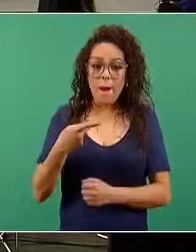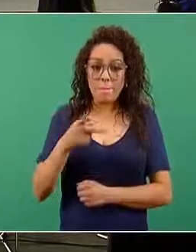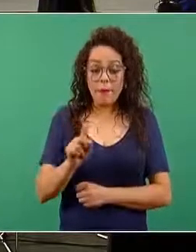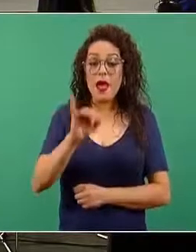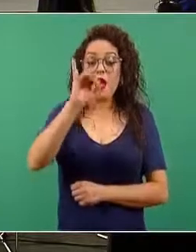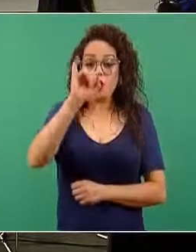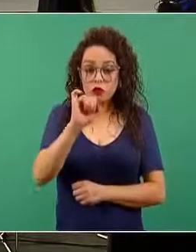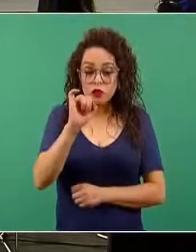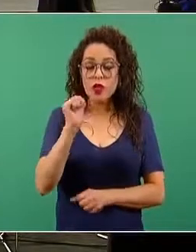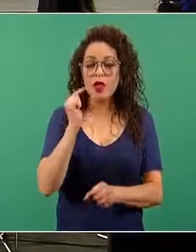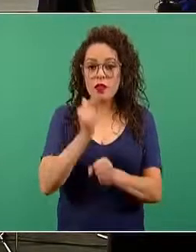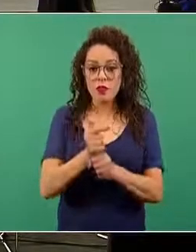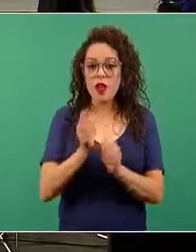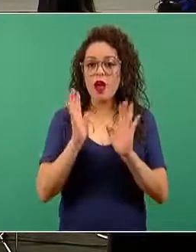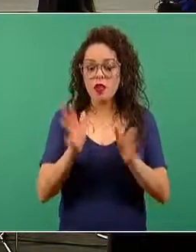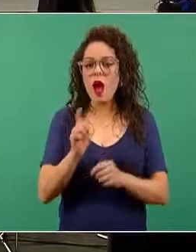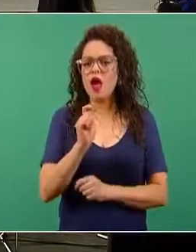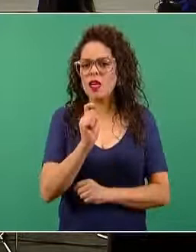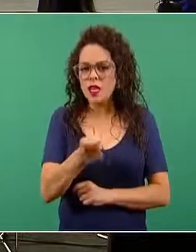dato preliminar